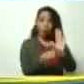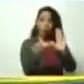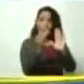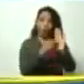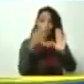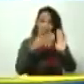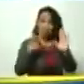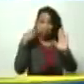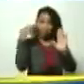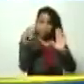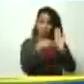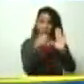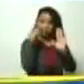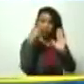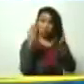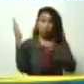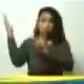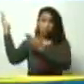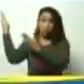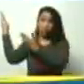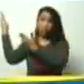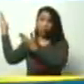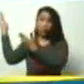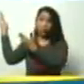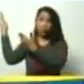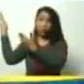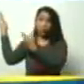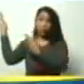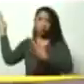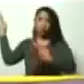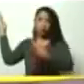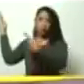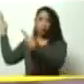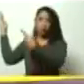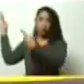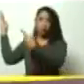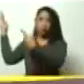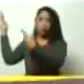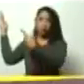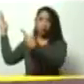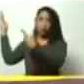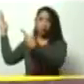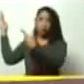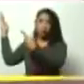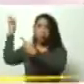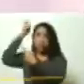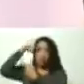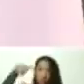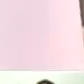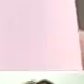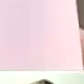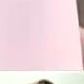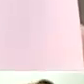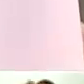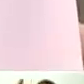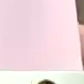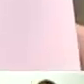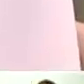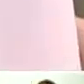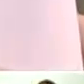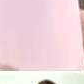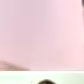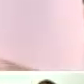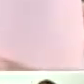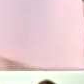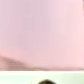aquí están ahí está la firma en Ciudad de México a los